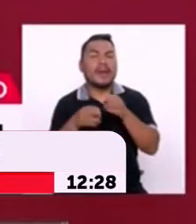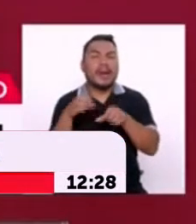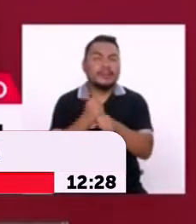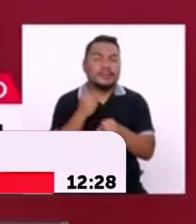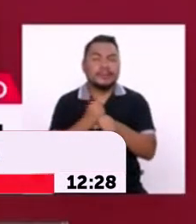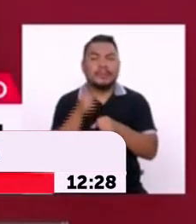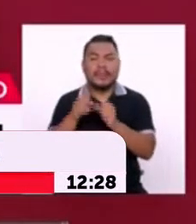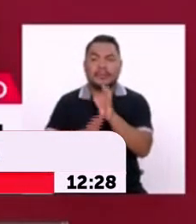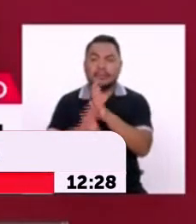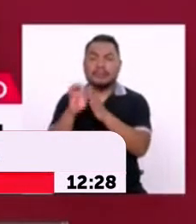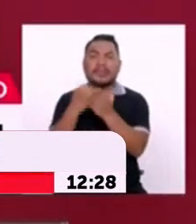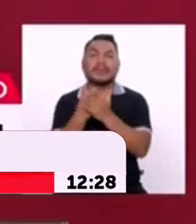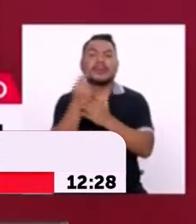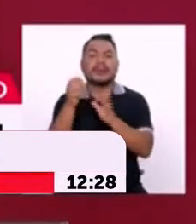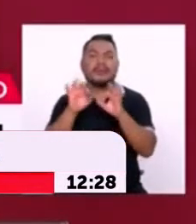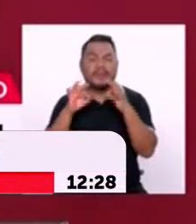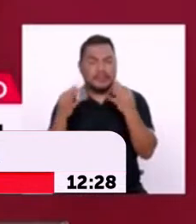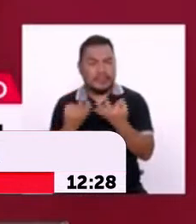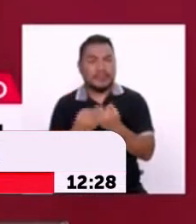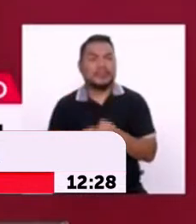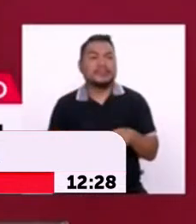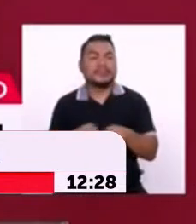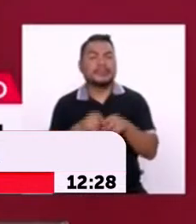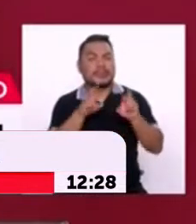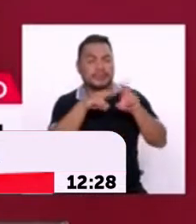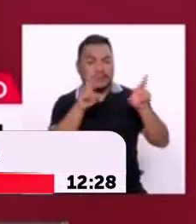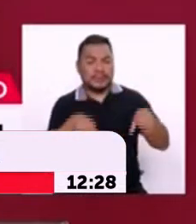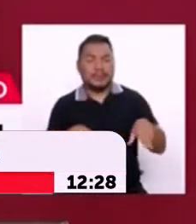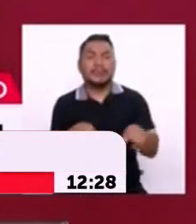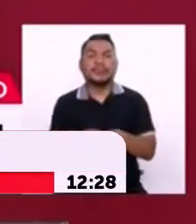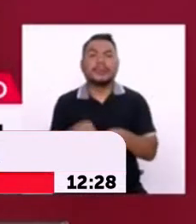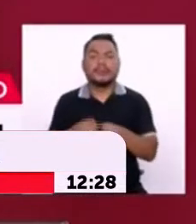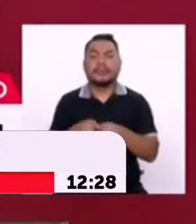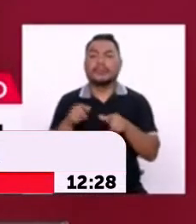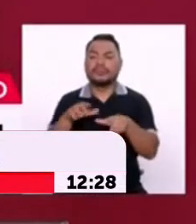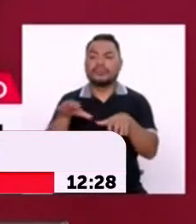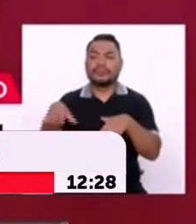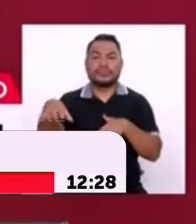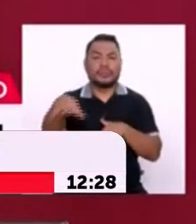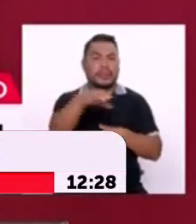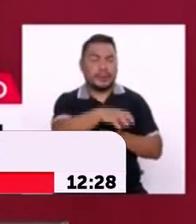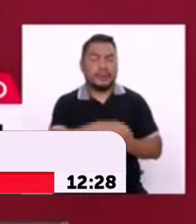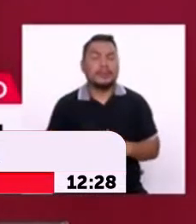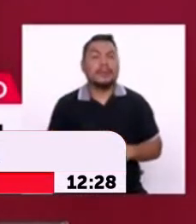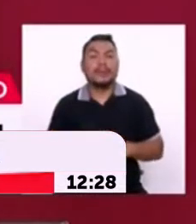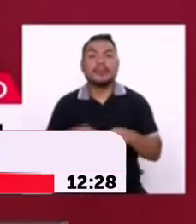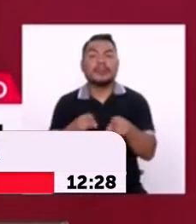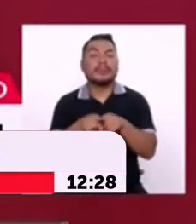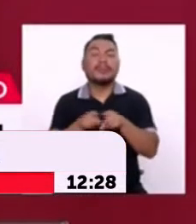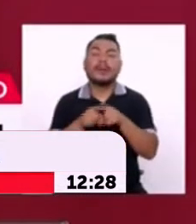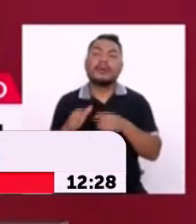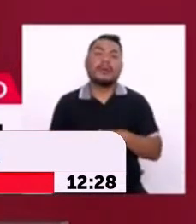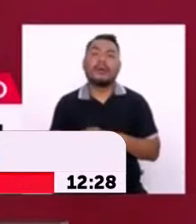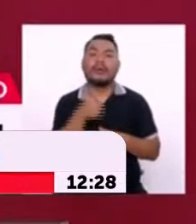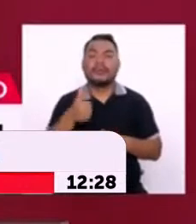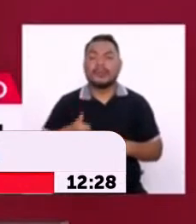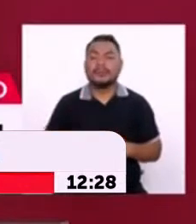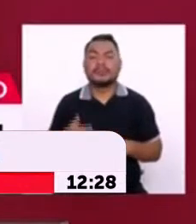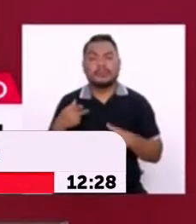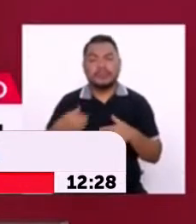la reactivación de la economía familiar, regional y sectorial, así como